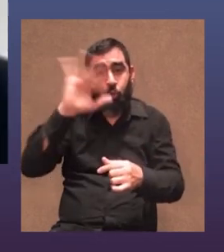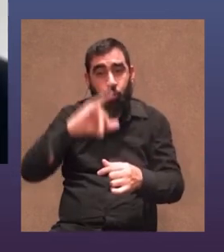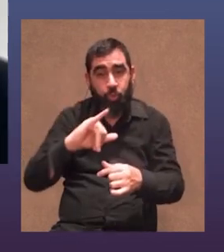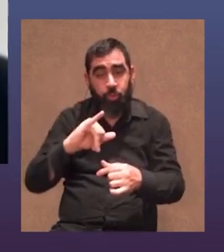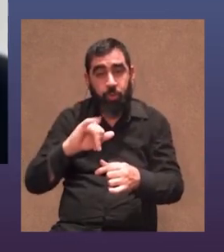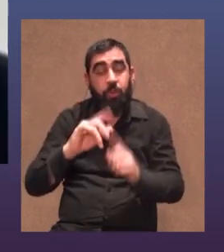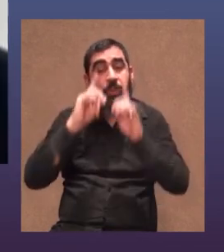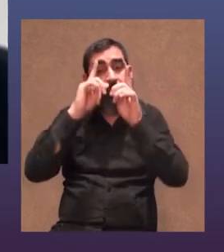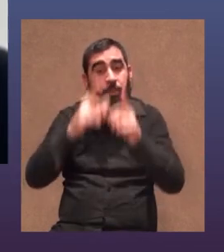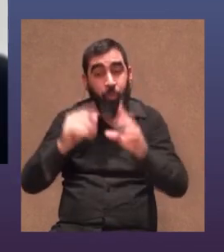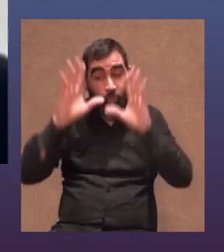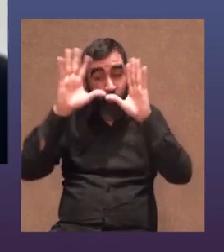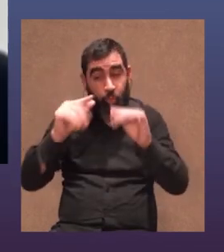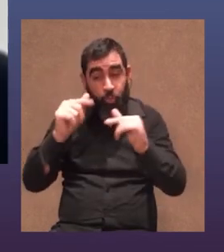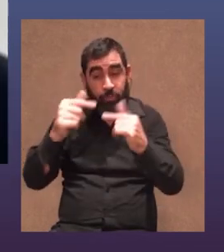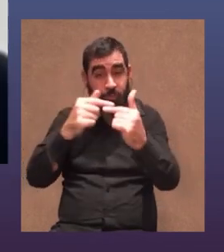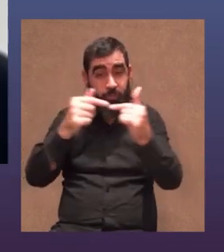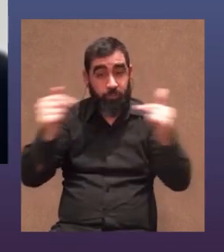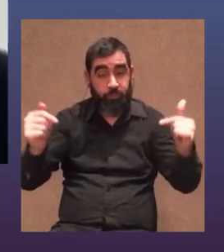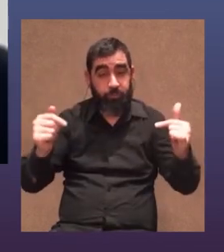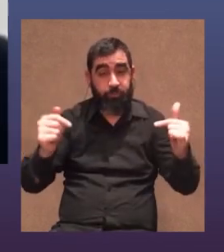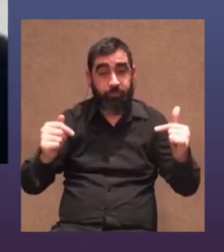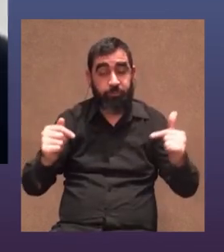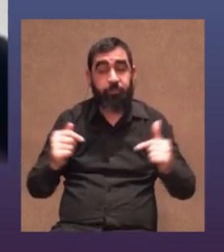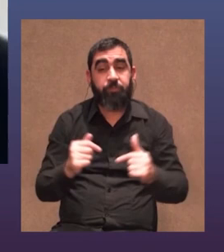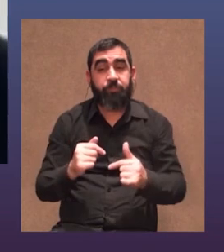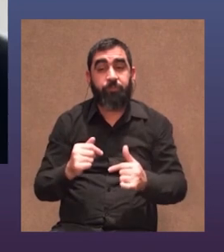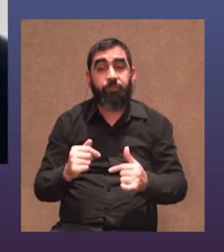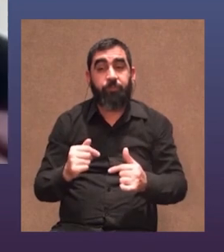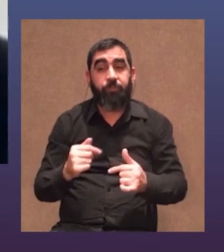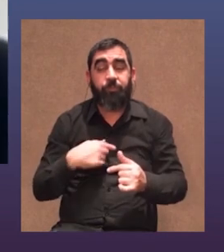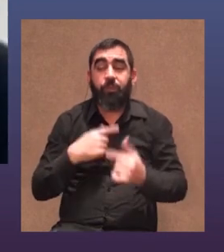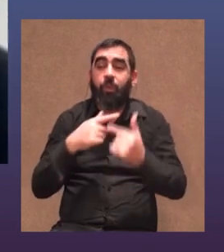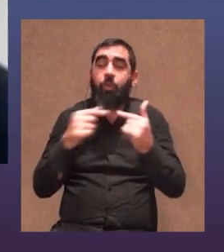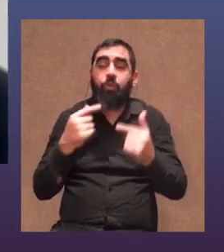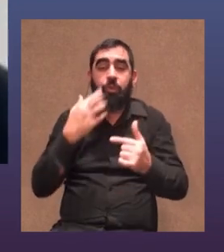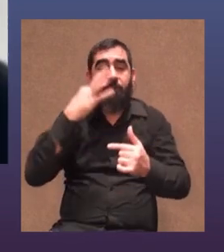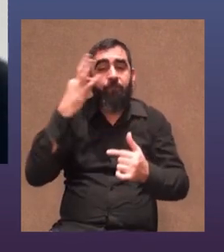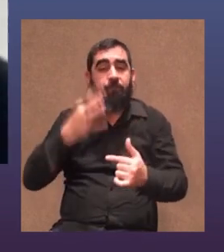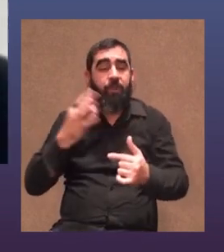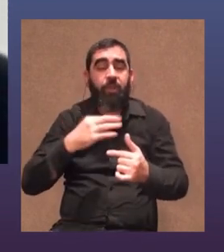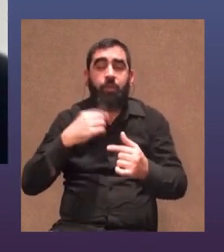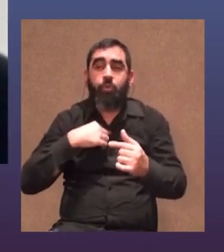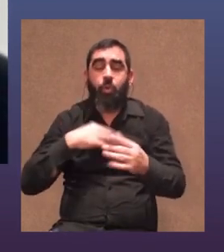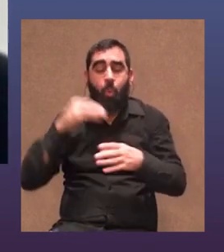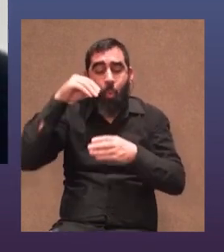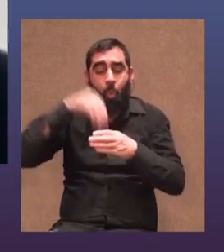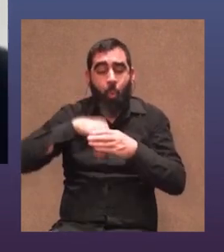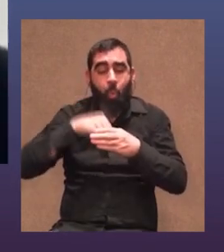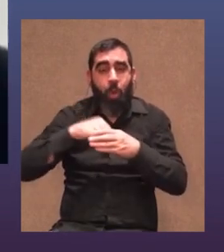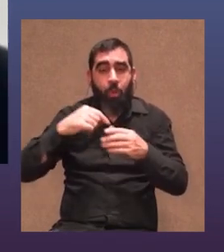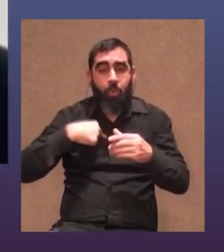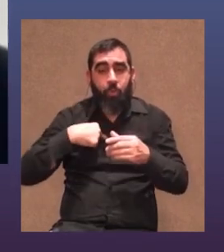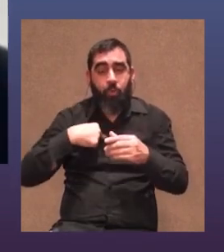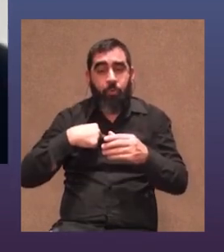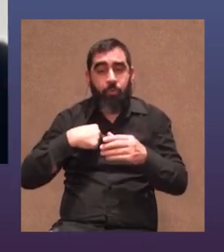Y todo eso es un tesoro que yo voy acumulando, y